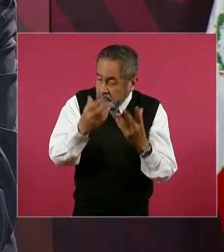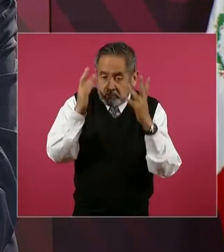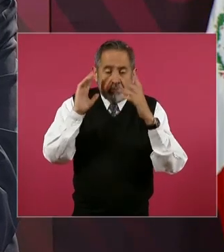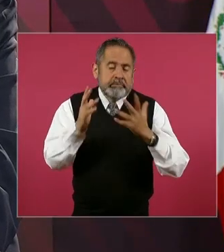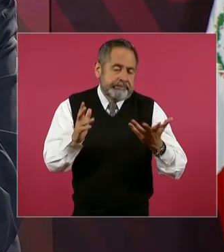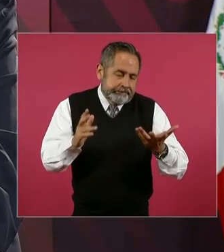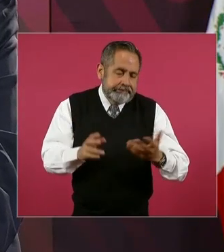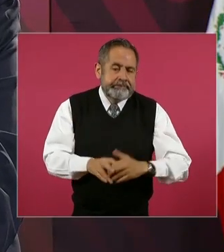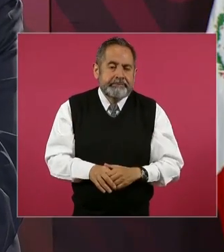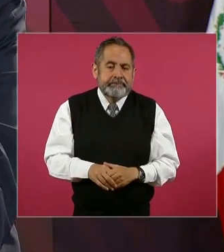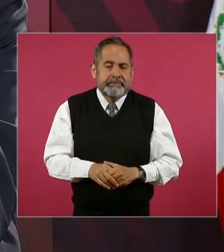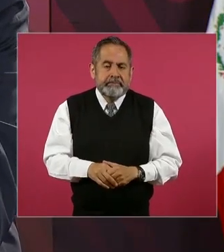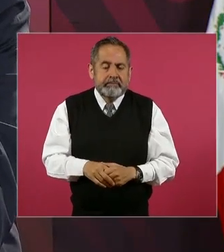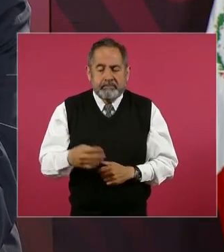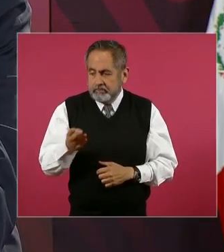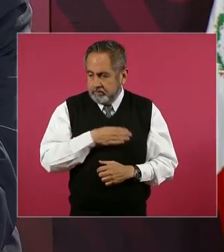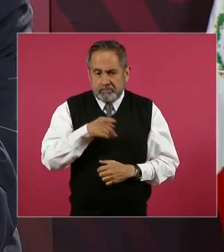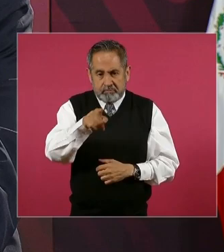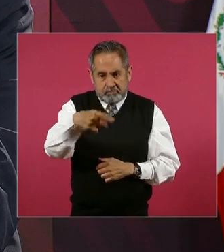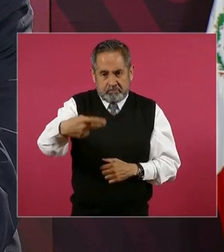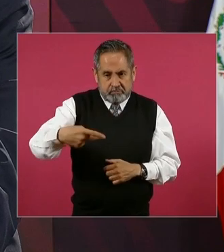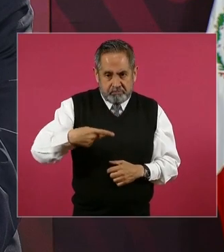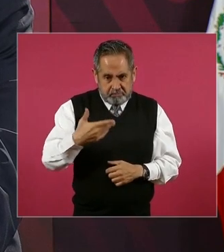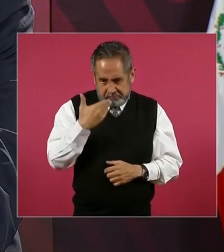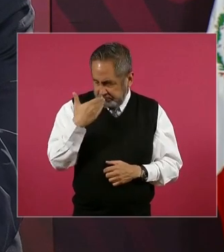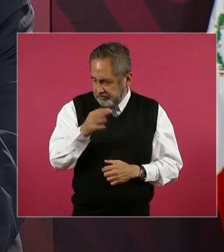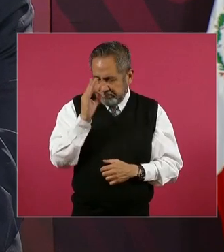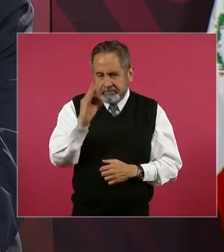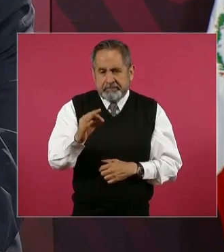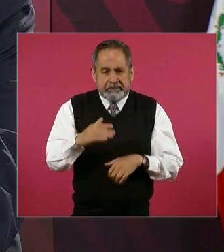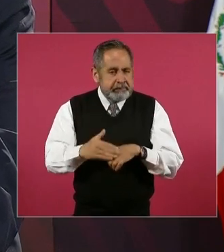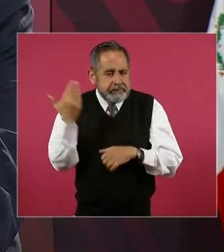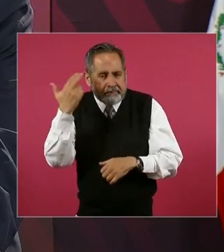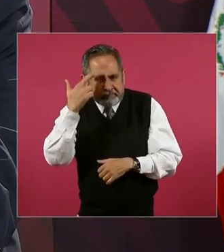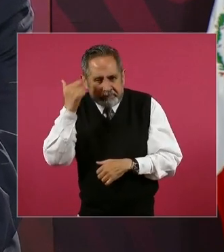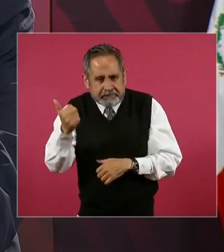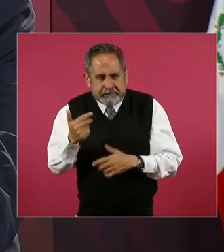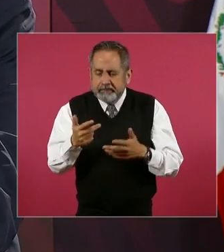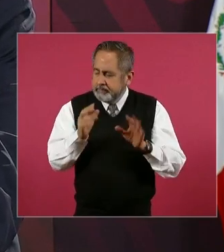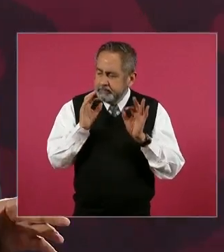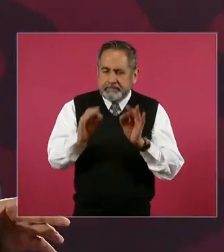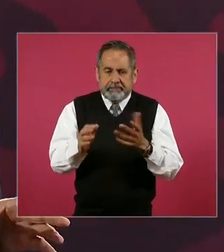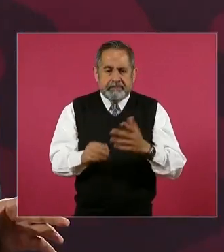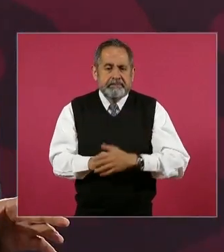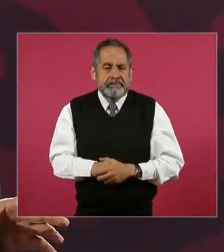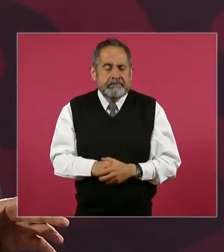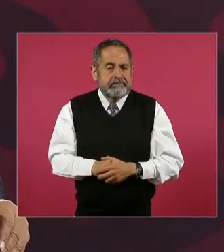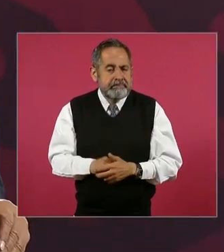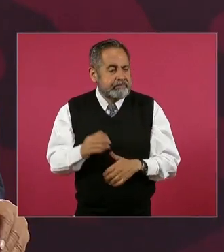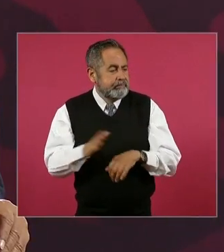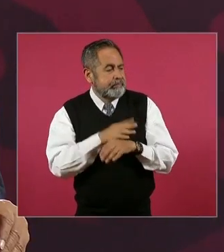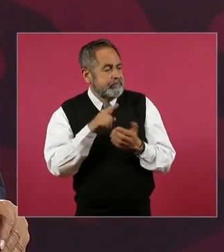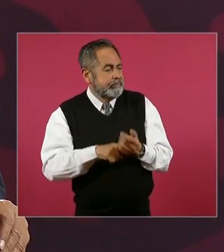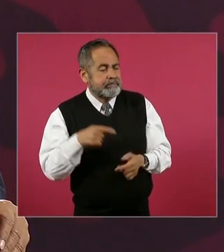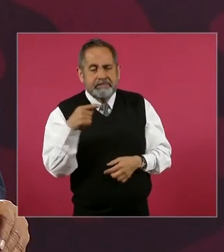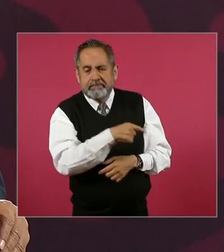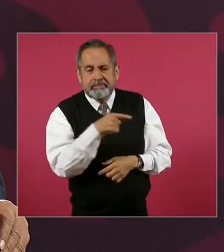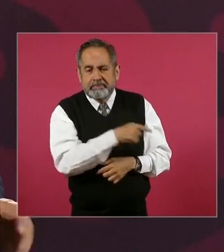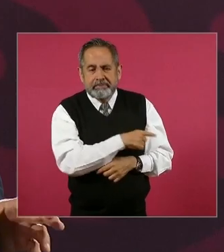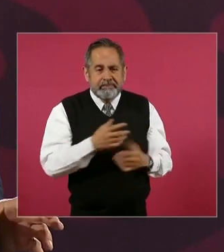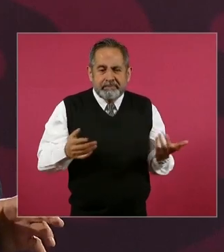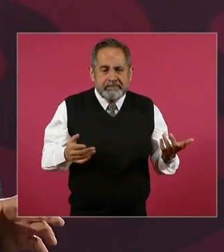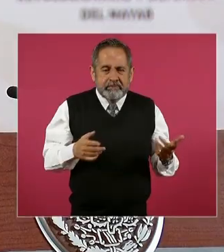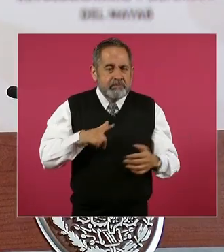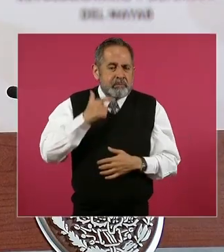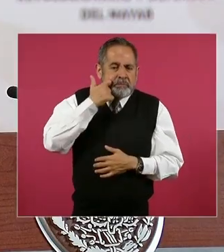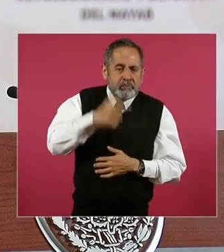Entonces qué bien que tratas el tema o sea por qué di este